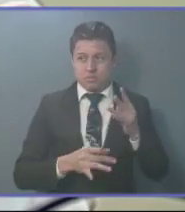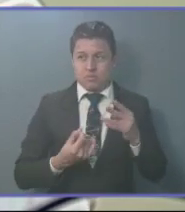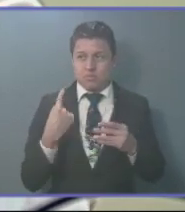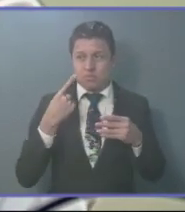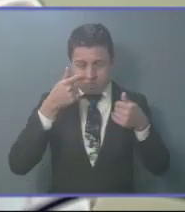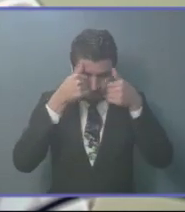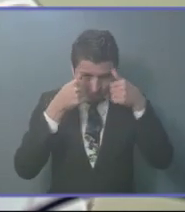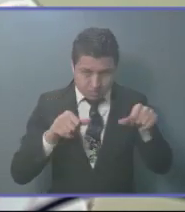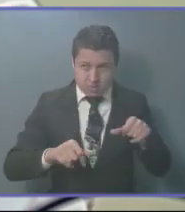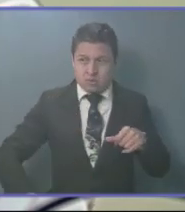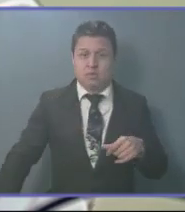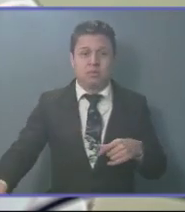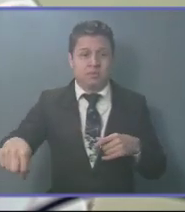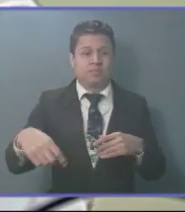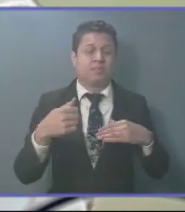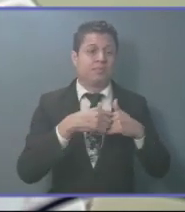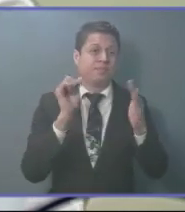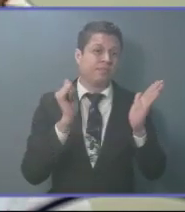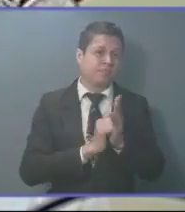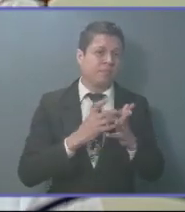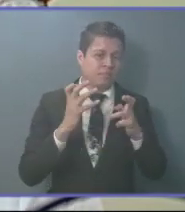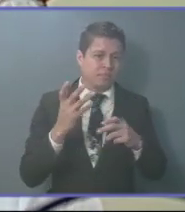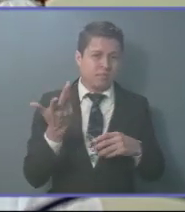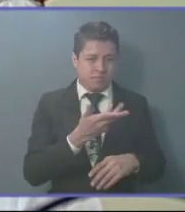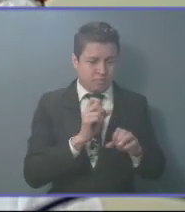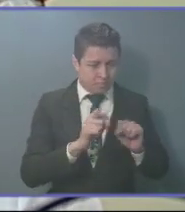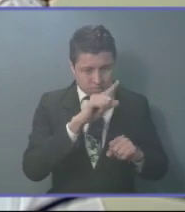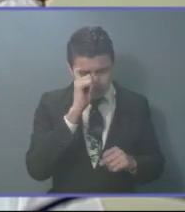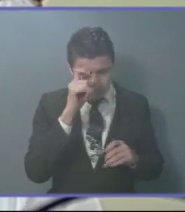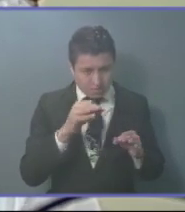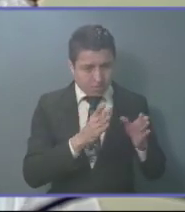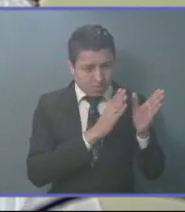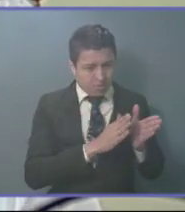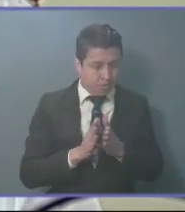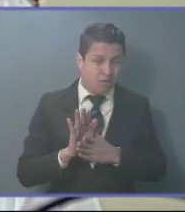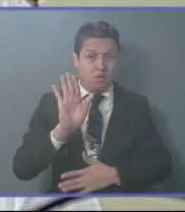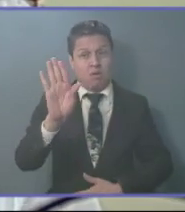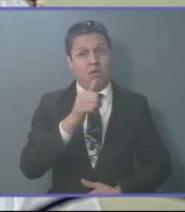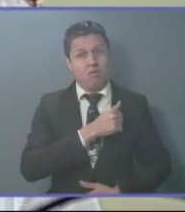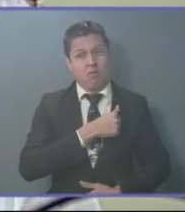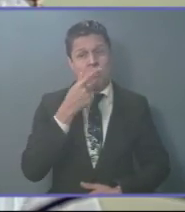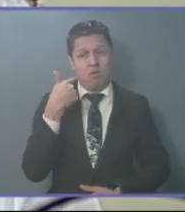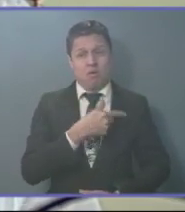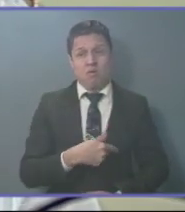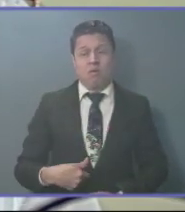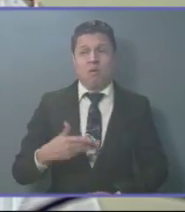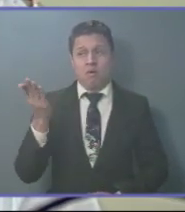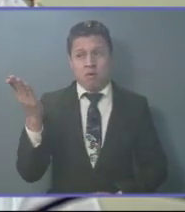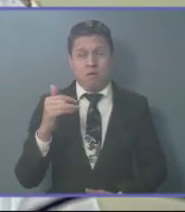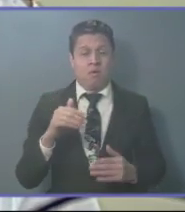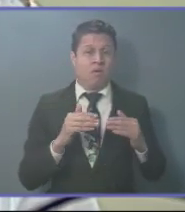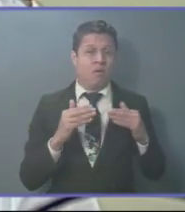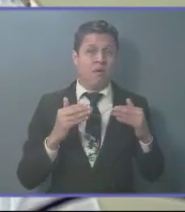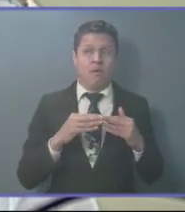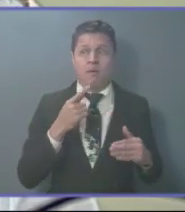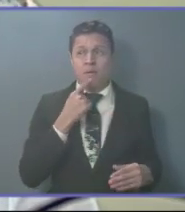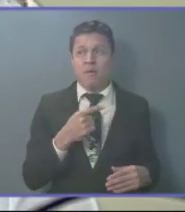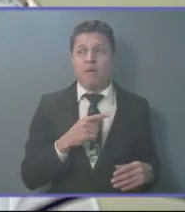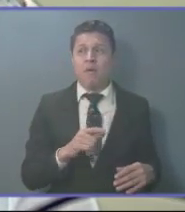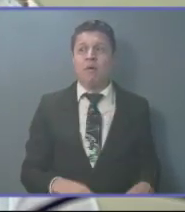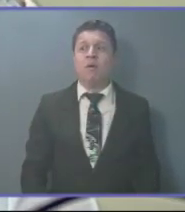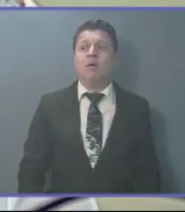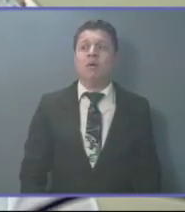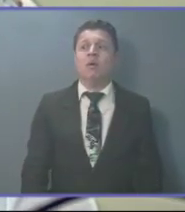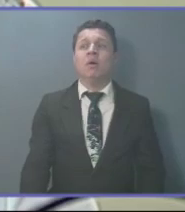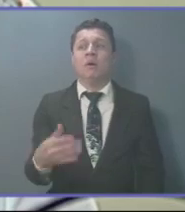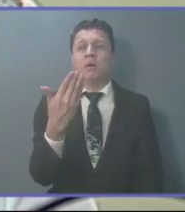aprobado desde la Asamblea Legislativa. Sin duda alguna será su responsabilidad, también como los más de 230